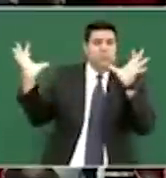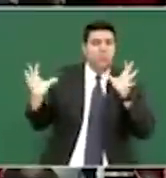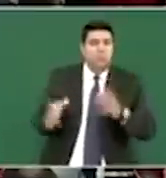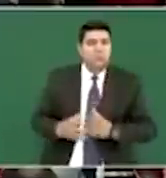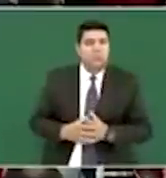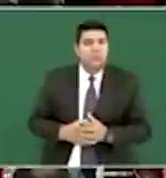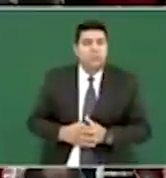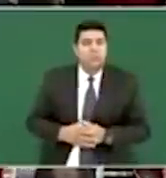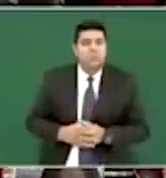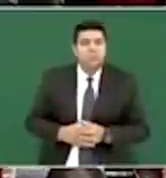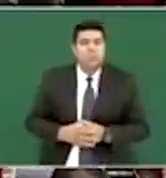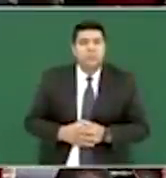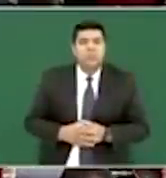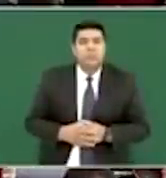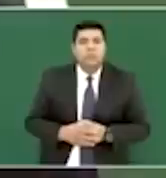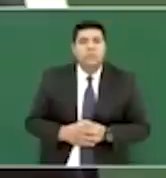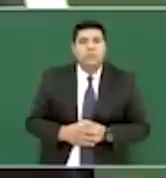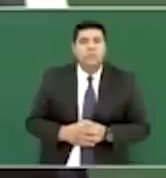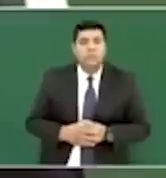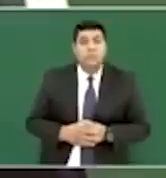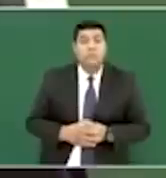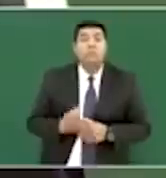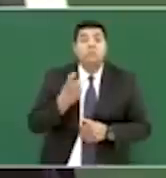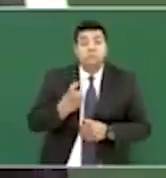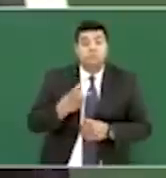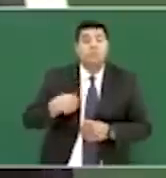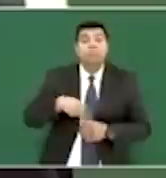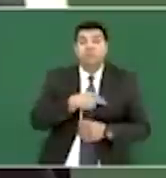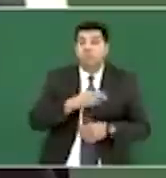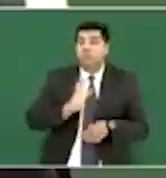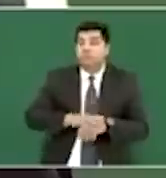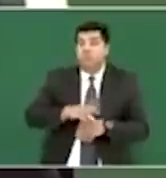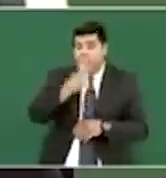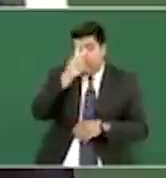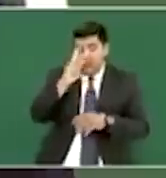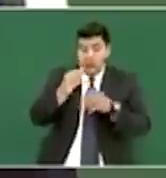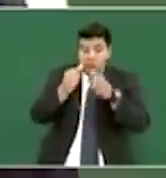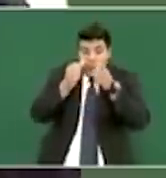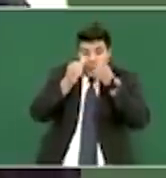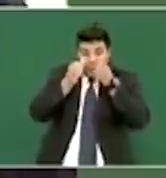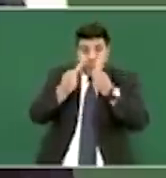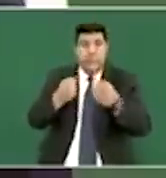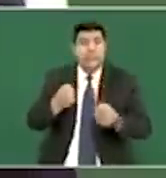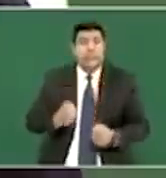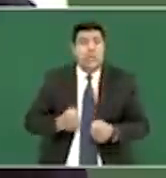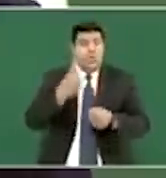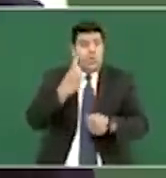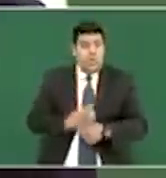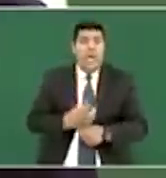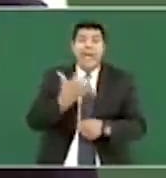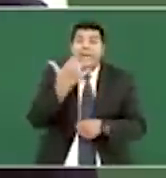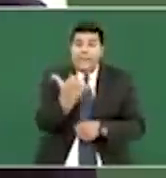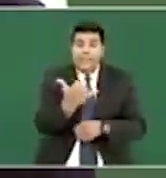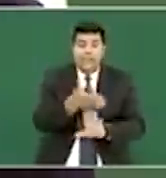y que se atienda lo que es la seguridad y lo preventivo,